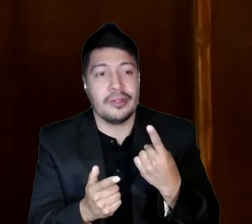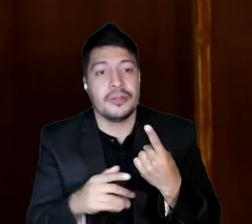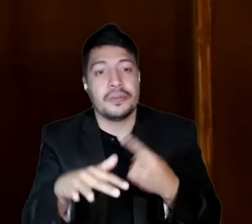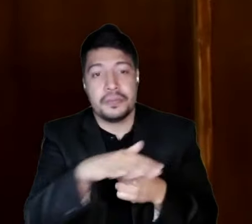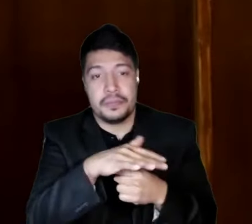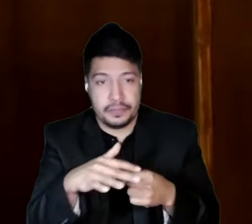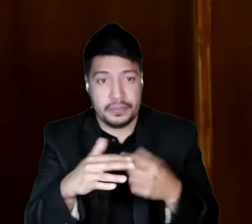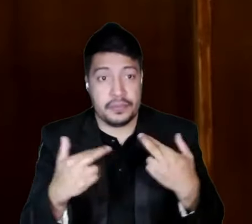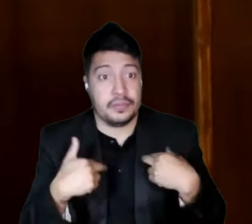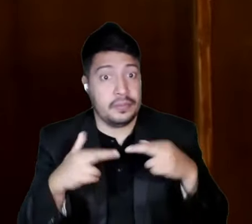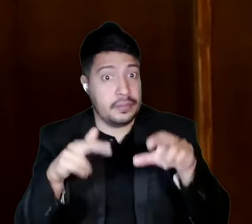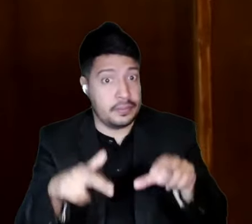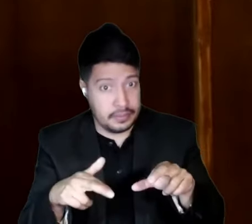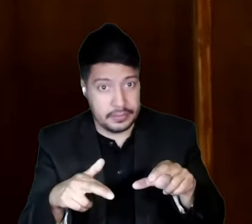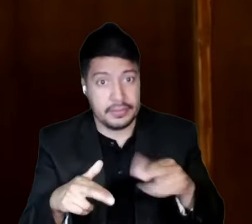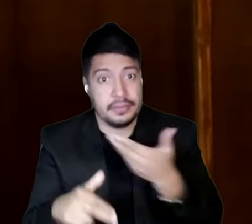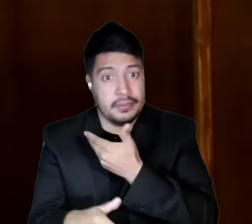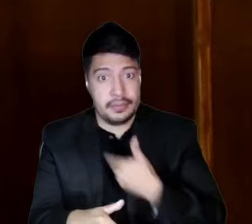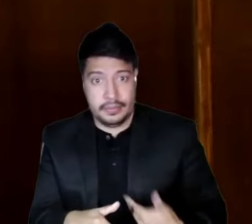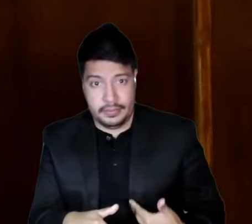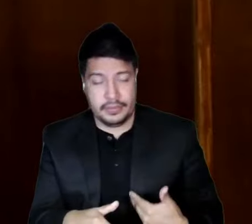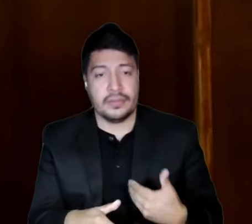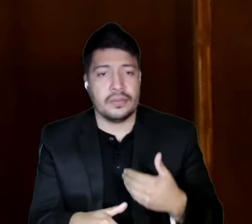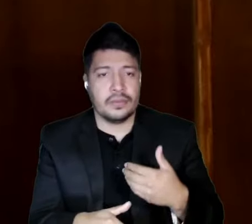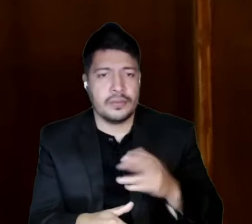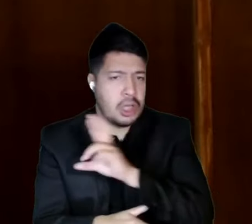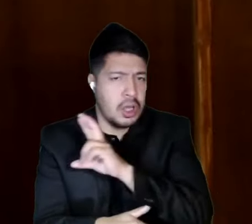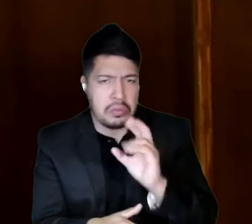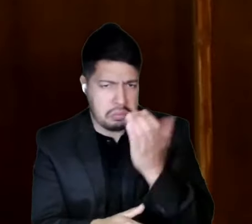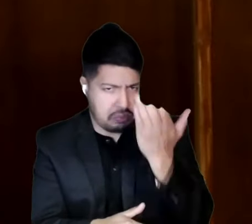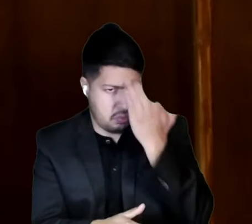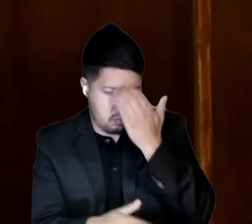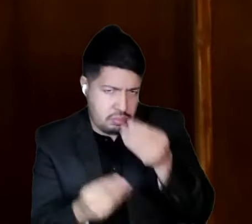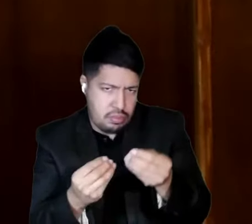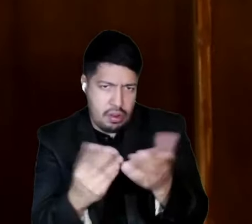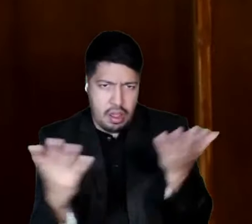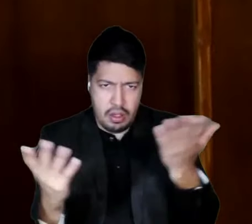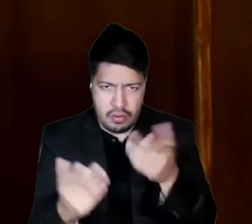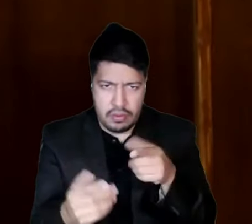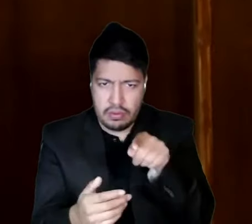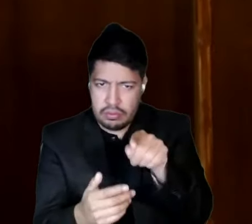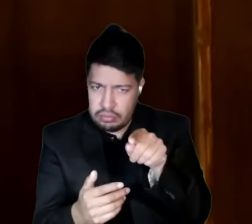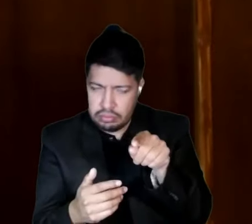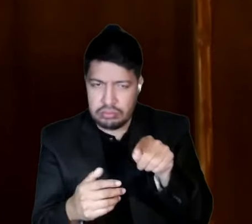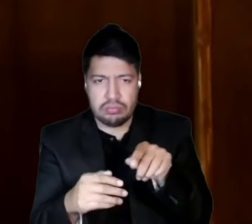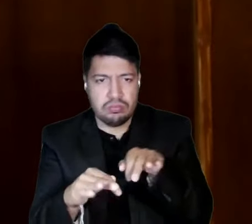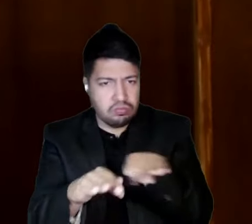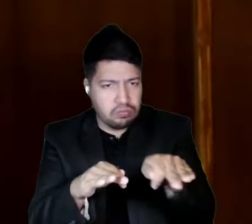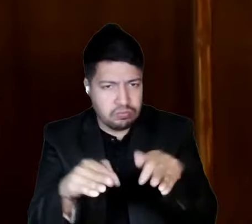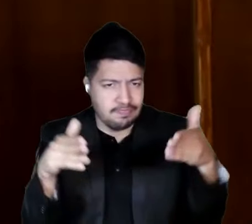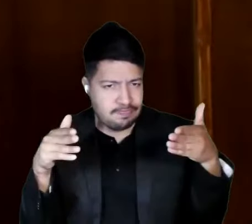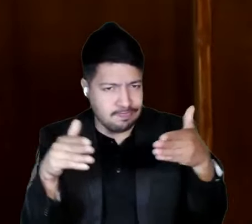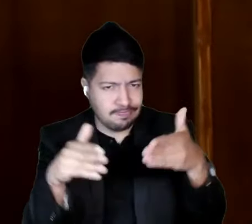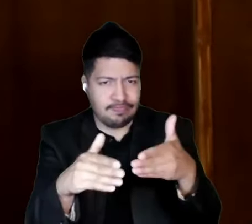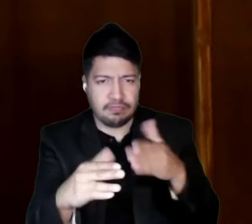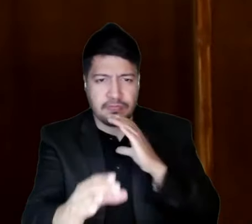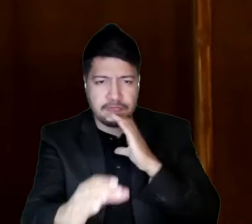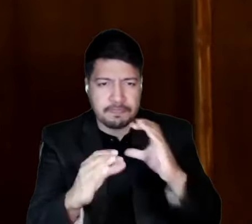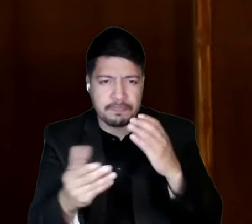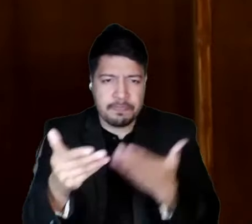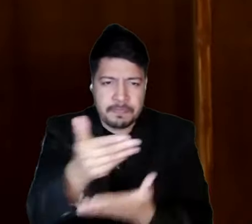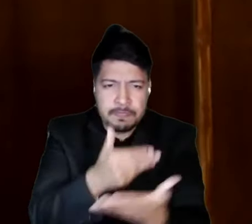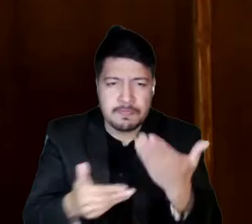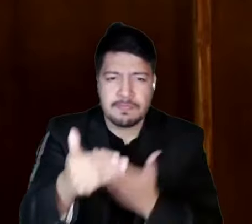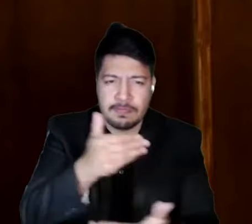jurídica de esta reconoció el compromiso indeleble de la gobernadora por mantener una comunicación y acercamiento con